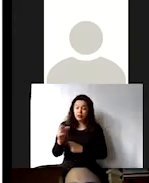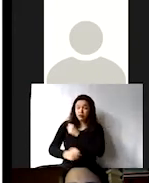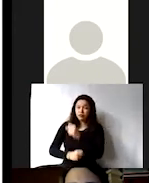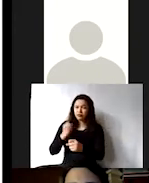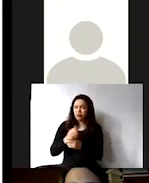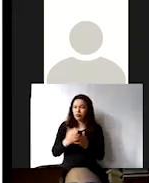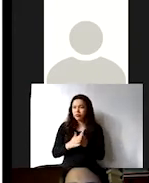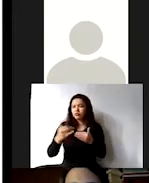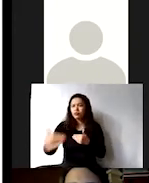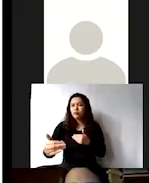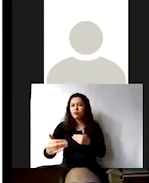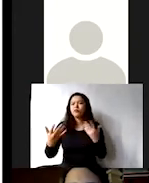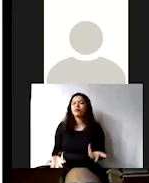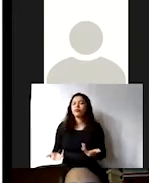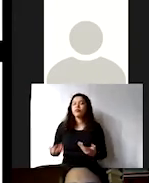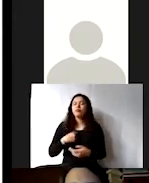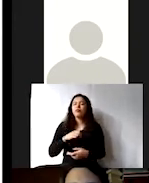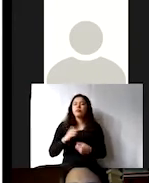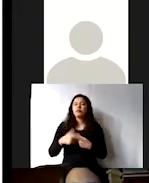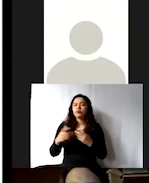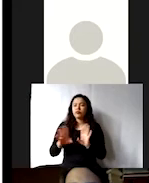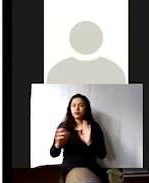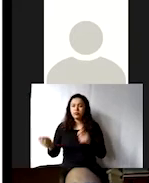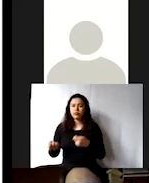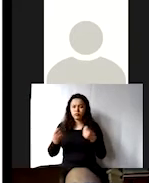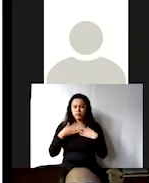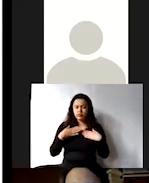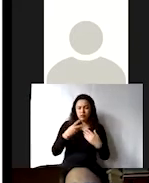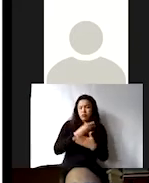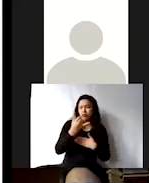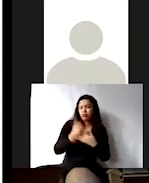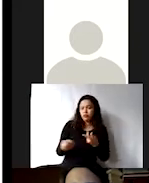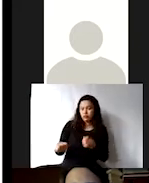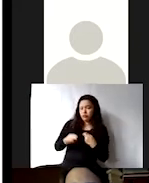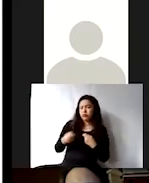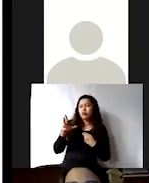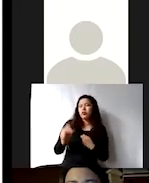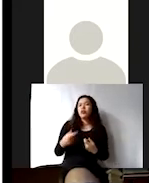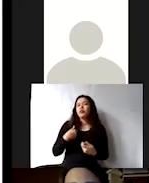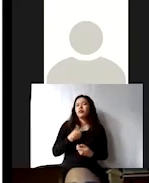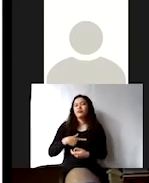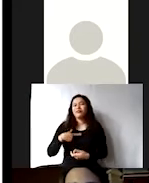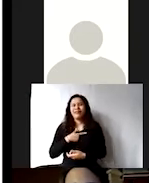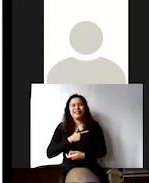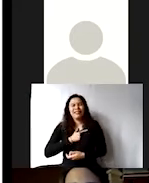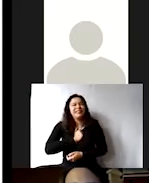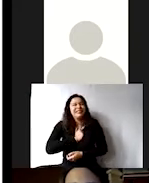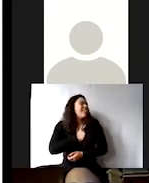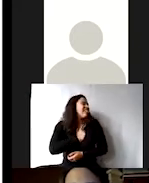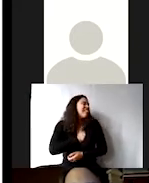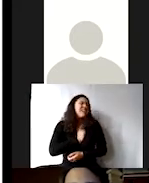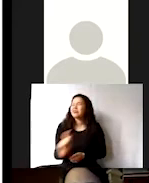son atribuibles, no son respectivamente atribuibles a nuestro proyecto. A mí no me gusta en lo personal como